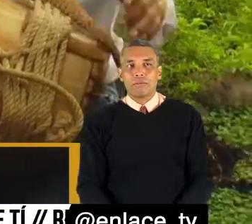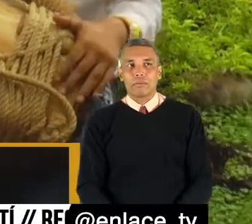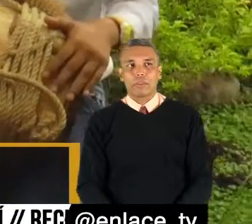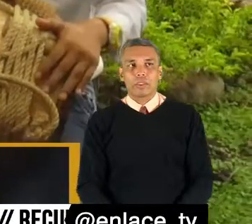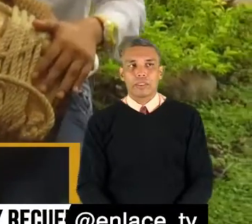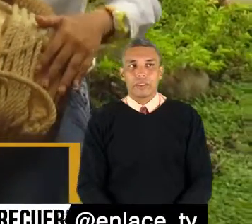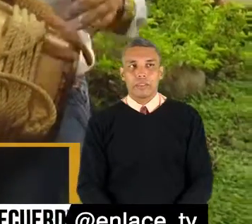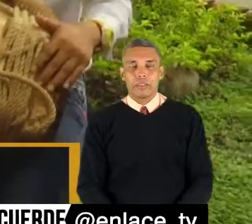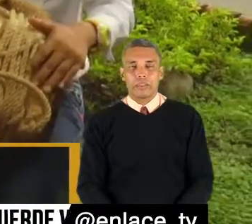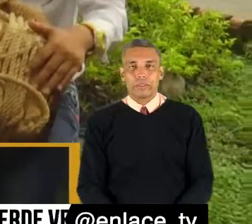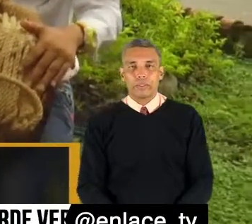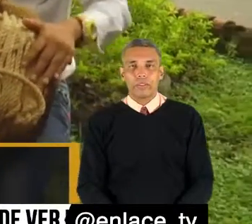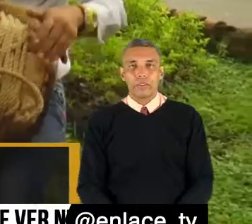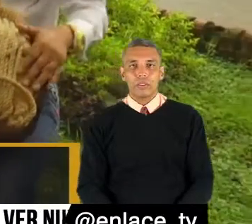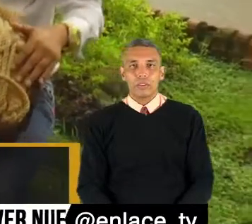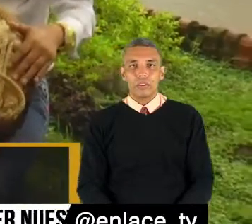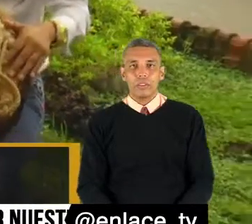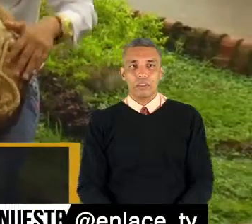chinchorro,